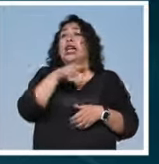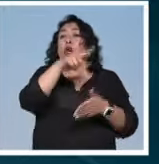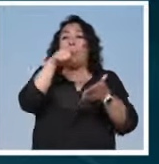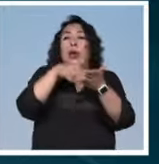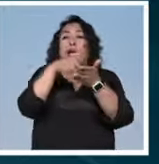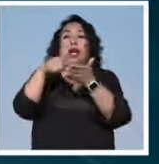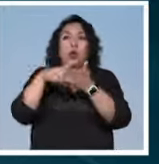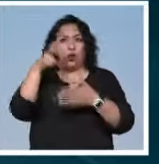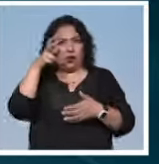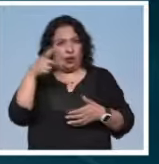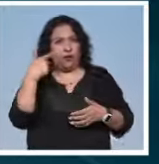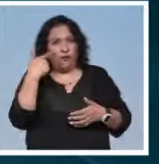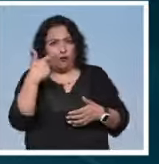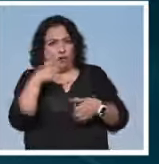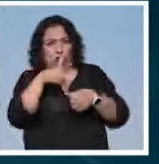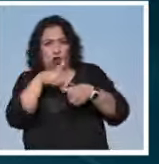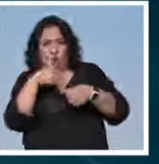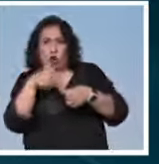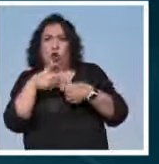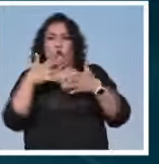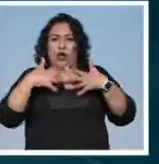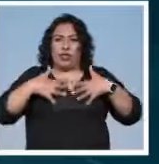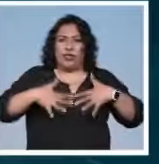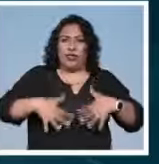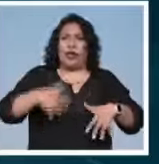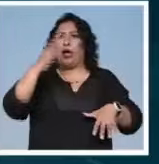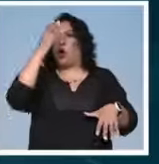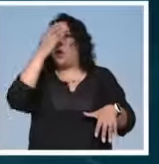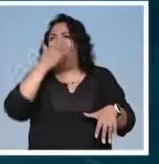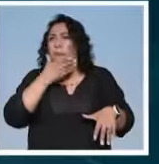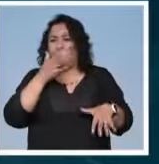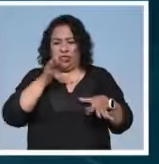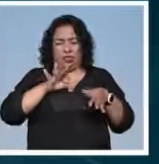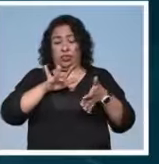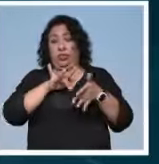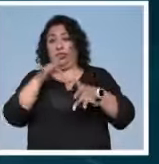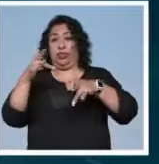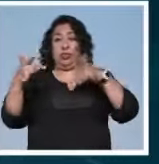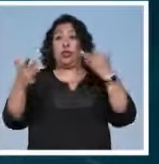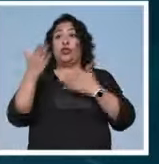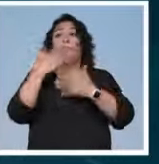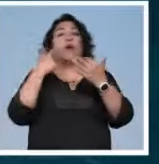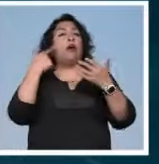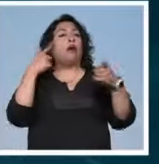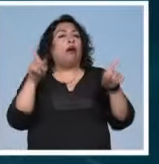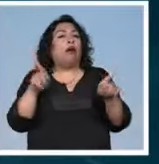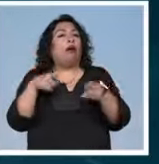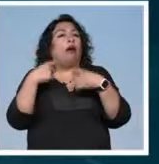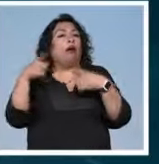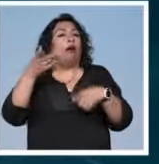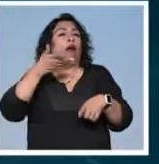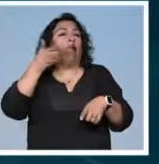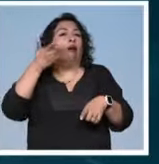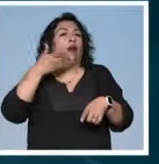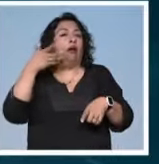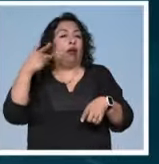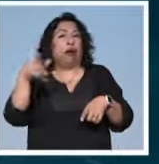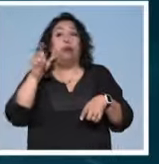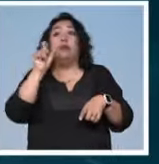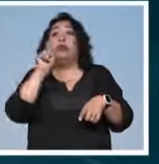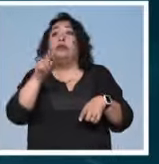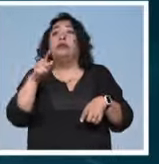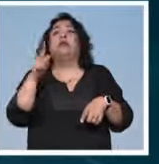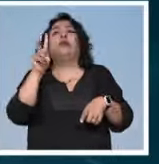Hidalgo estará presente con sus colores, sus trajes, máscaras y lentejuelas, todo al ritmo de la música tradicional, además